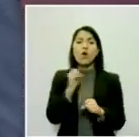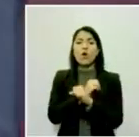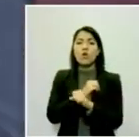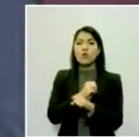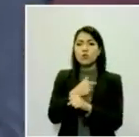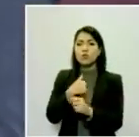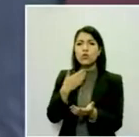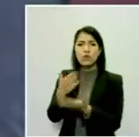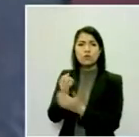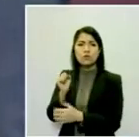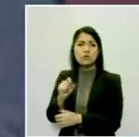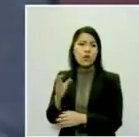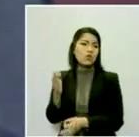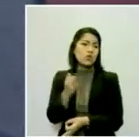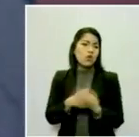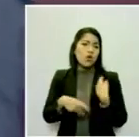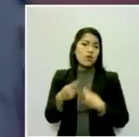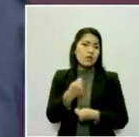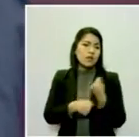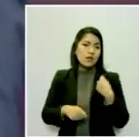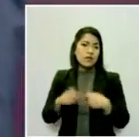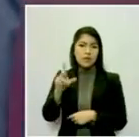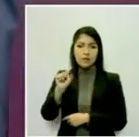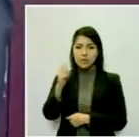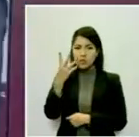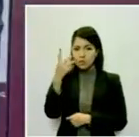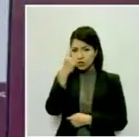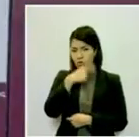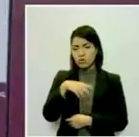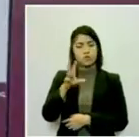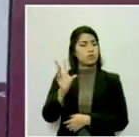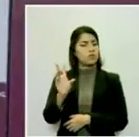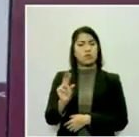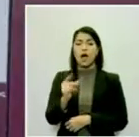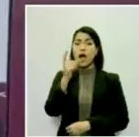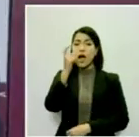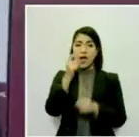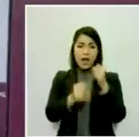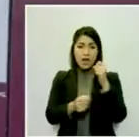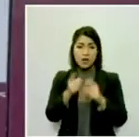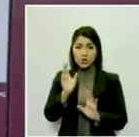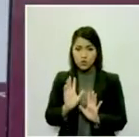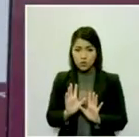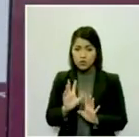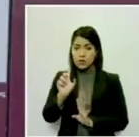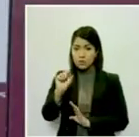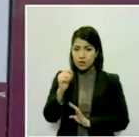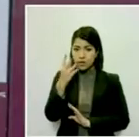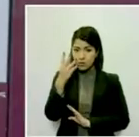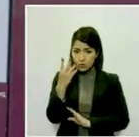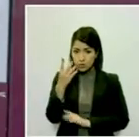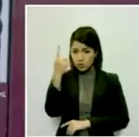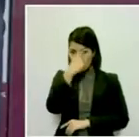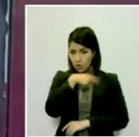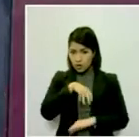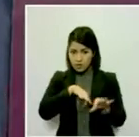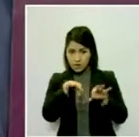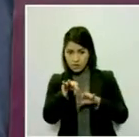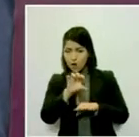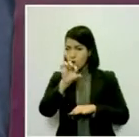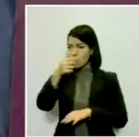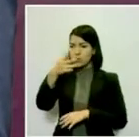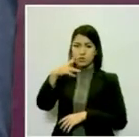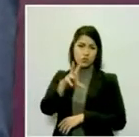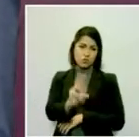no, de autoservicio. No todas son 24 horas, ¿eh? No, a ver, hay unas que son 24 y otras que no. Aquí no hemos